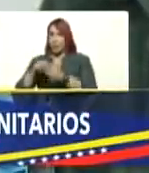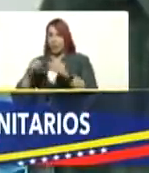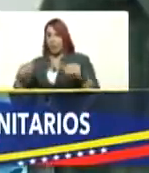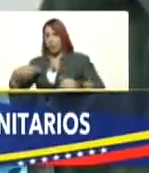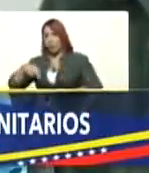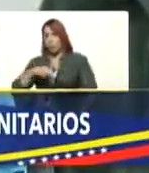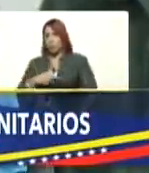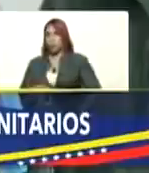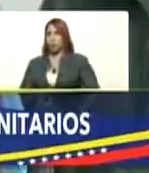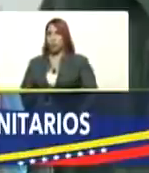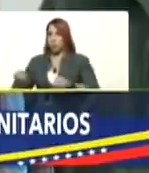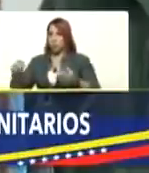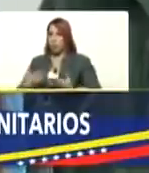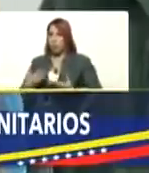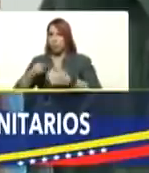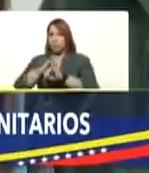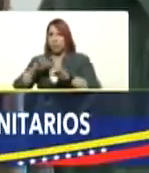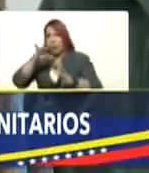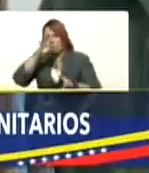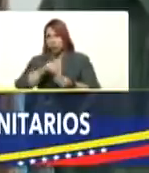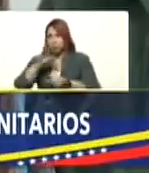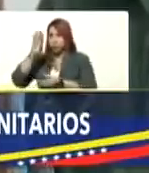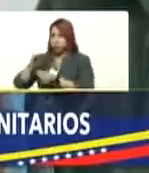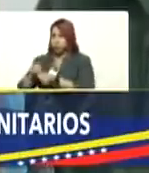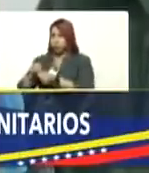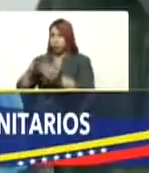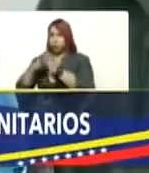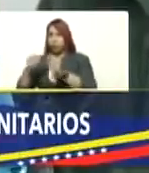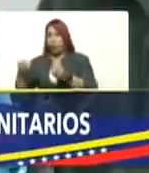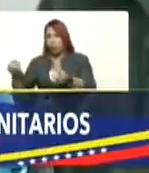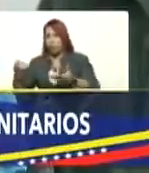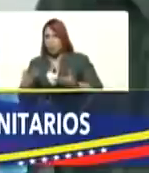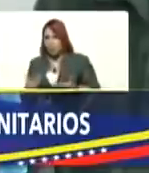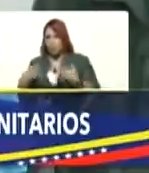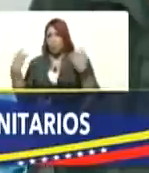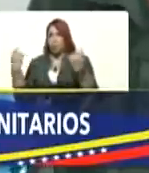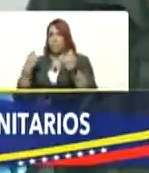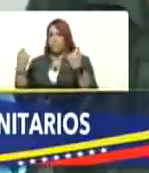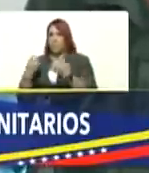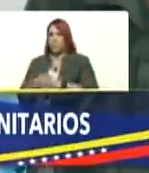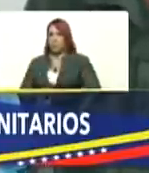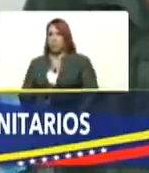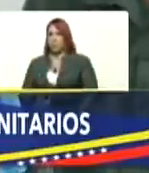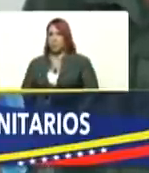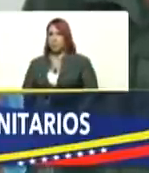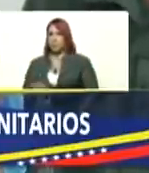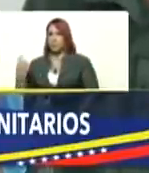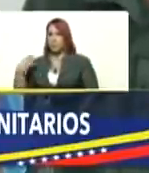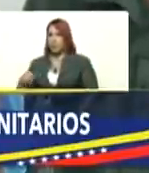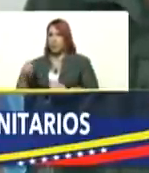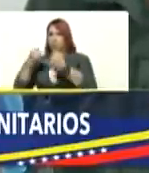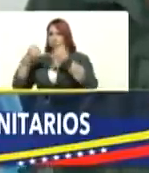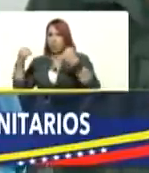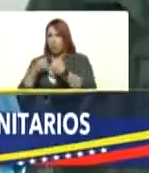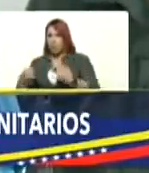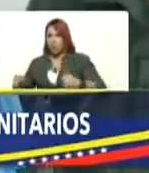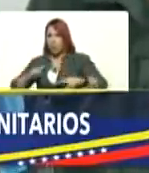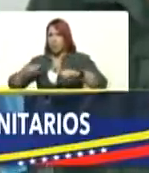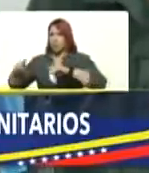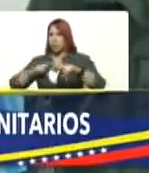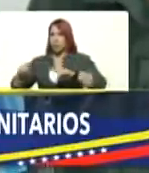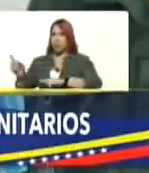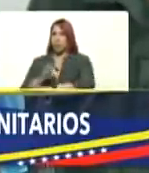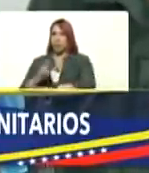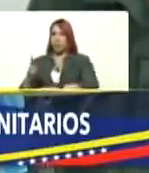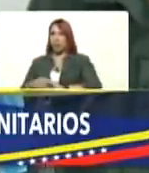ya tenemos sistematizado todo lo que recibimos en la campaña. Tenemos líneas de acciones rápidas